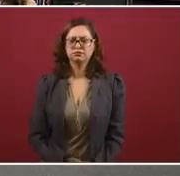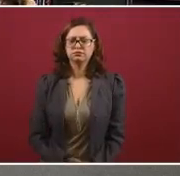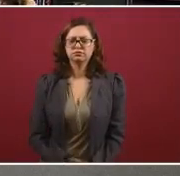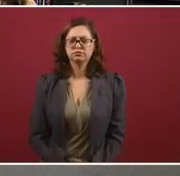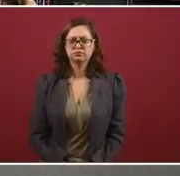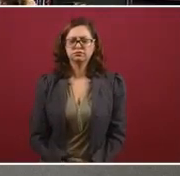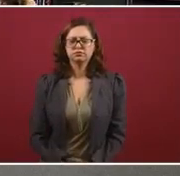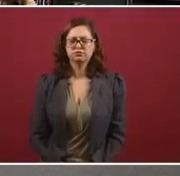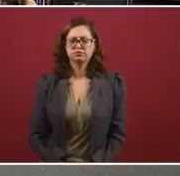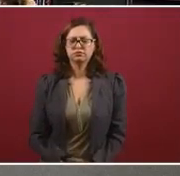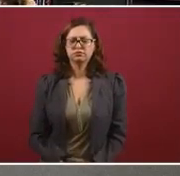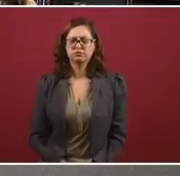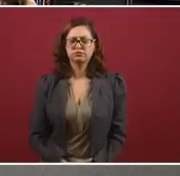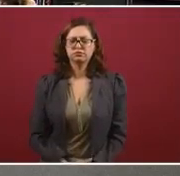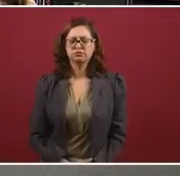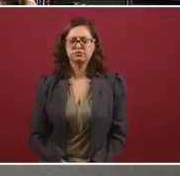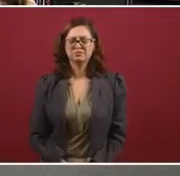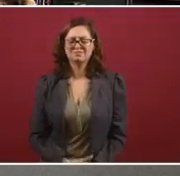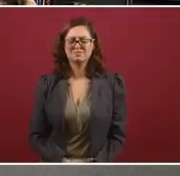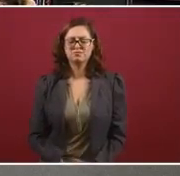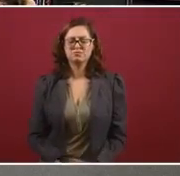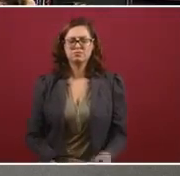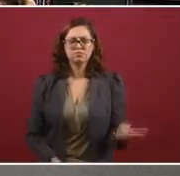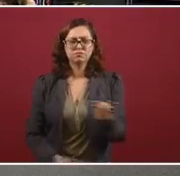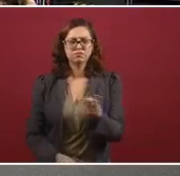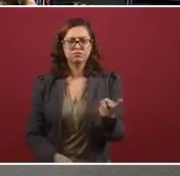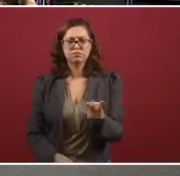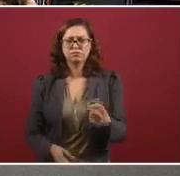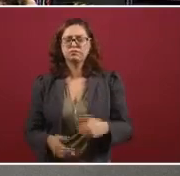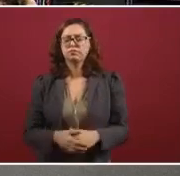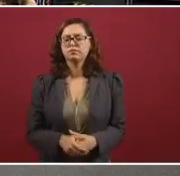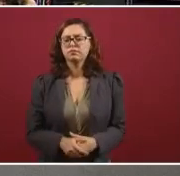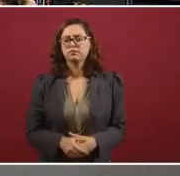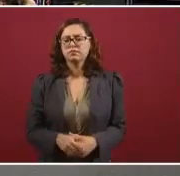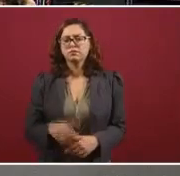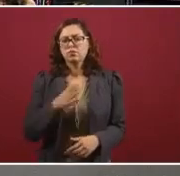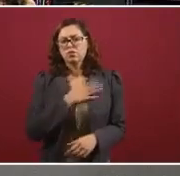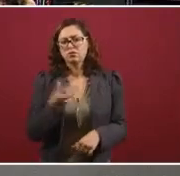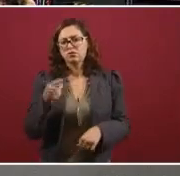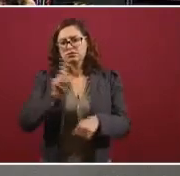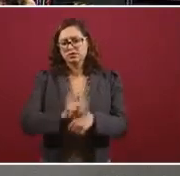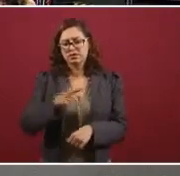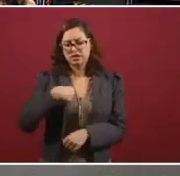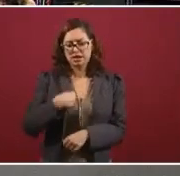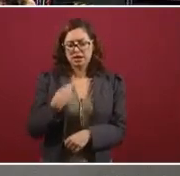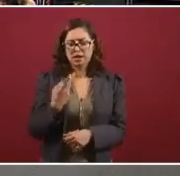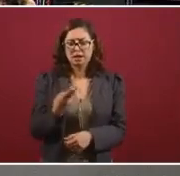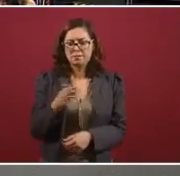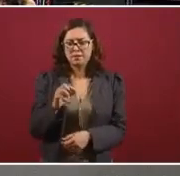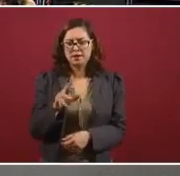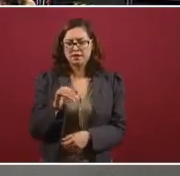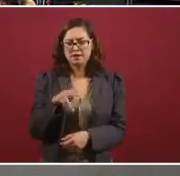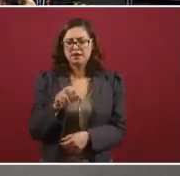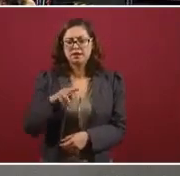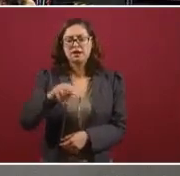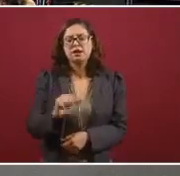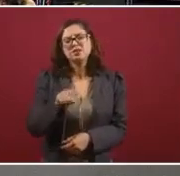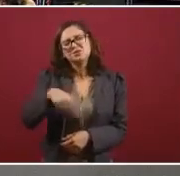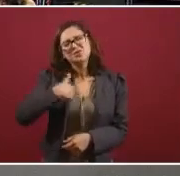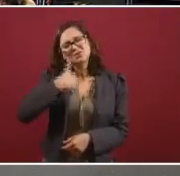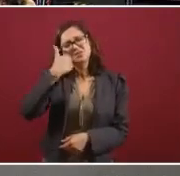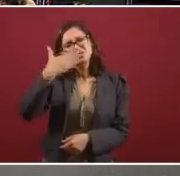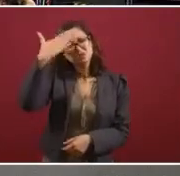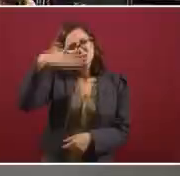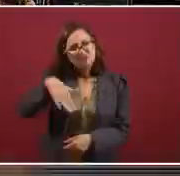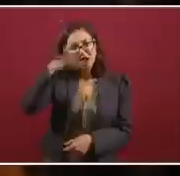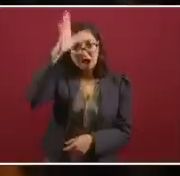Ustedes 2. Gracias, presidente. Buenos días. Mara Rivera, de Enfoque. Yo quisiera saber en cuánto queda la tarifa, porque se habla de que en el acuerdo